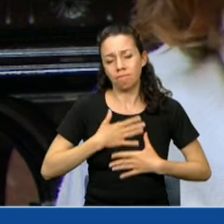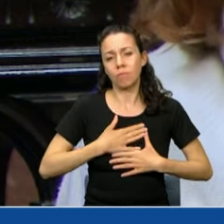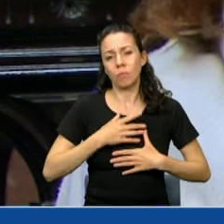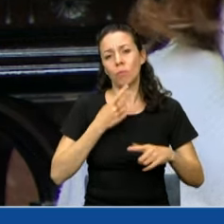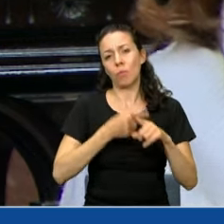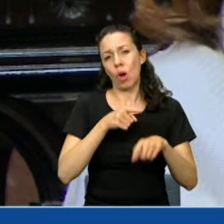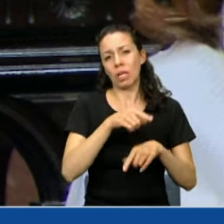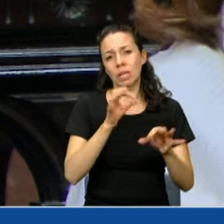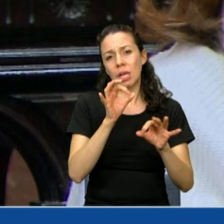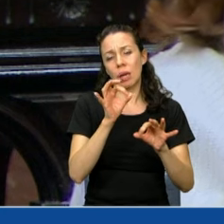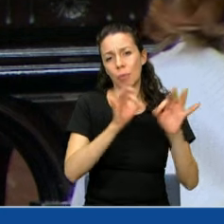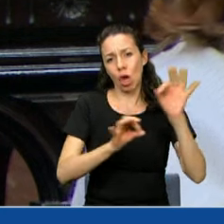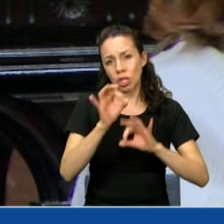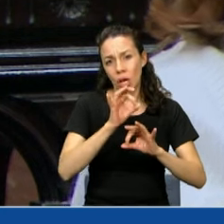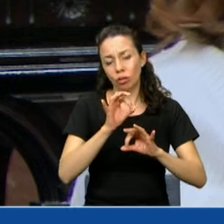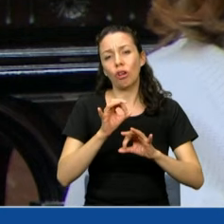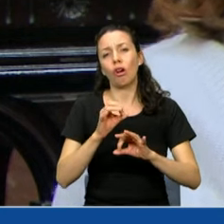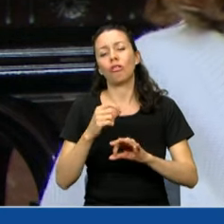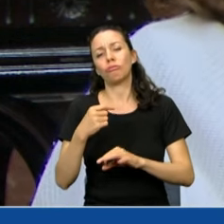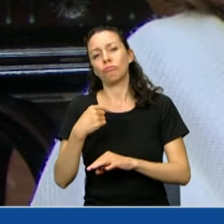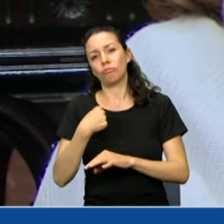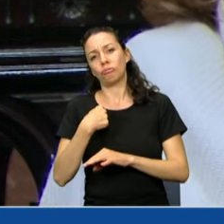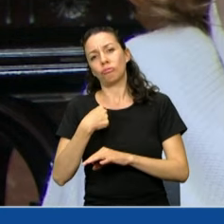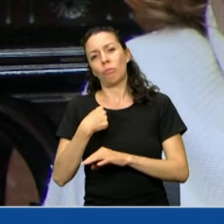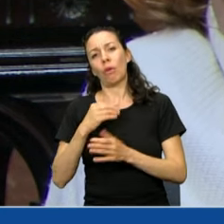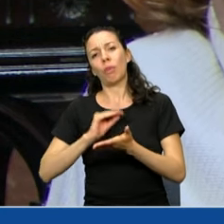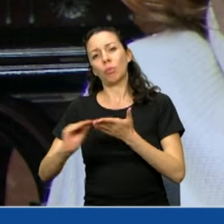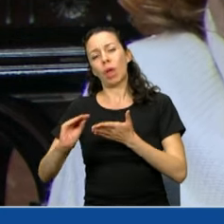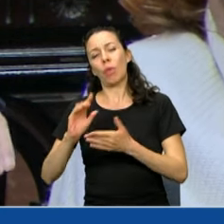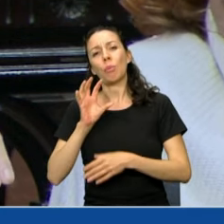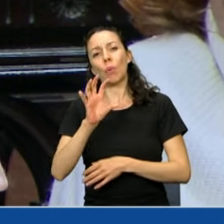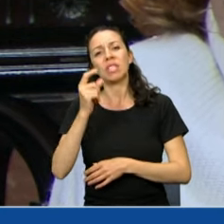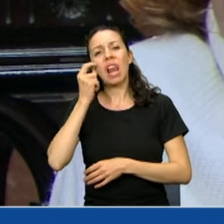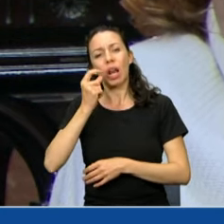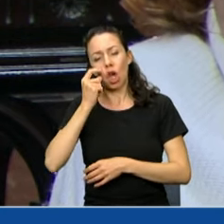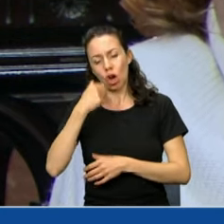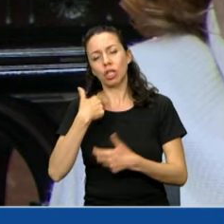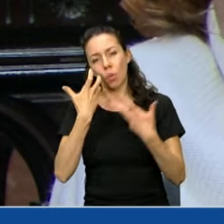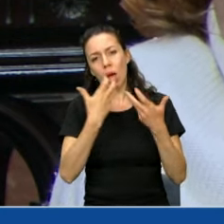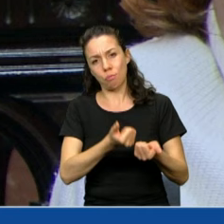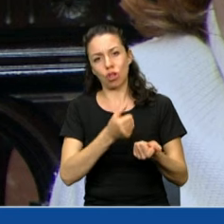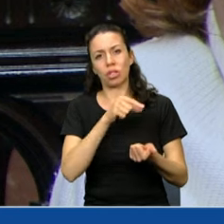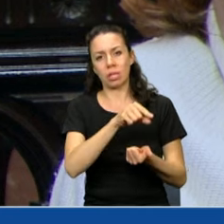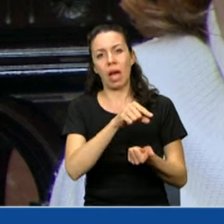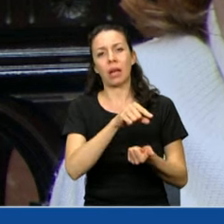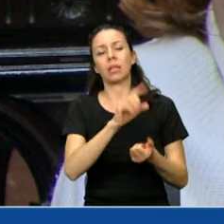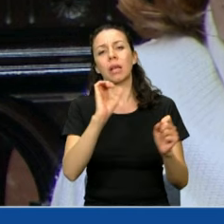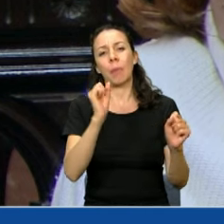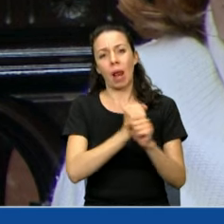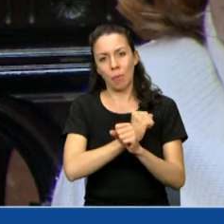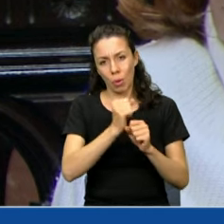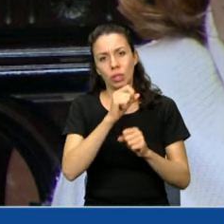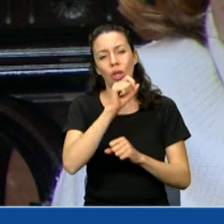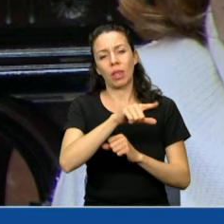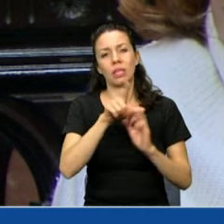y vamos a acompañar como diputados de la provincia de la de La Rioja la sanción